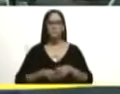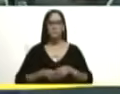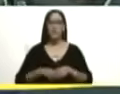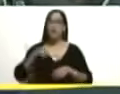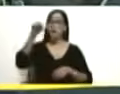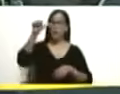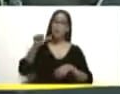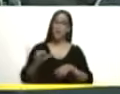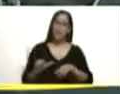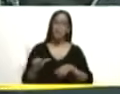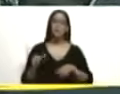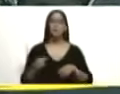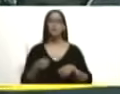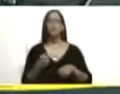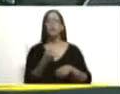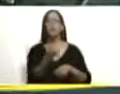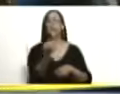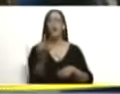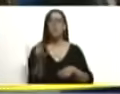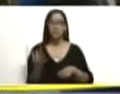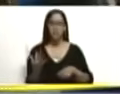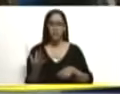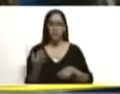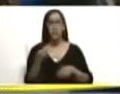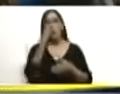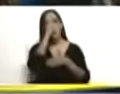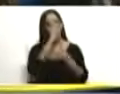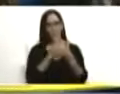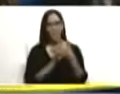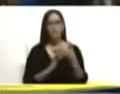Análisis cuantitativo, humilde.